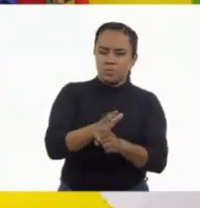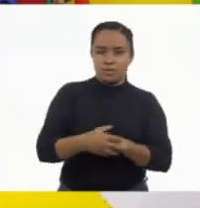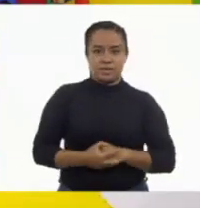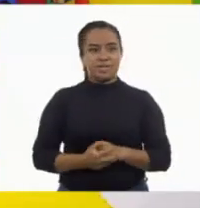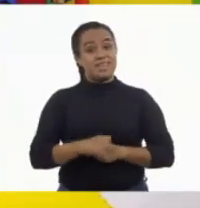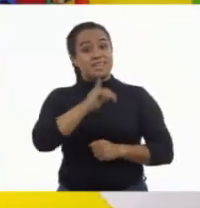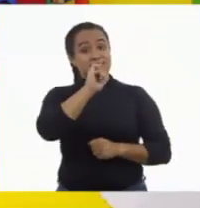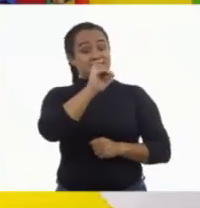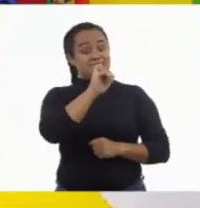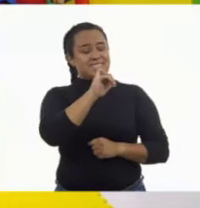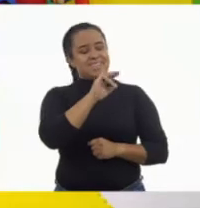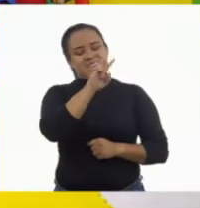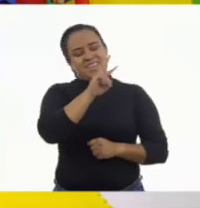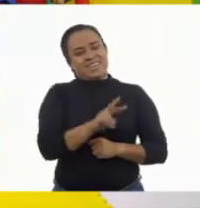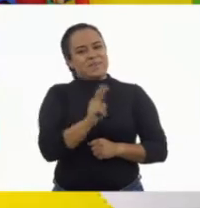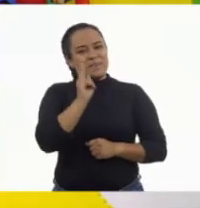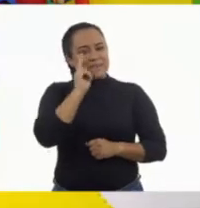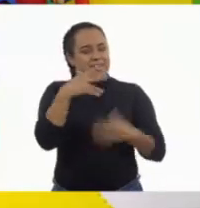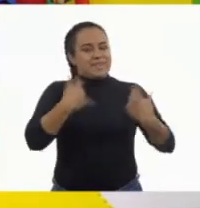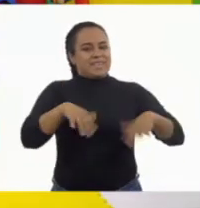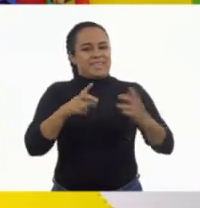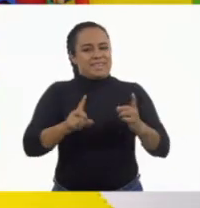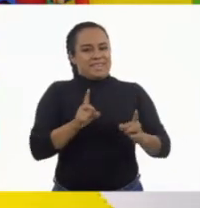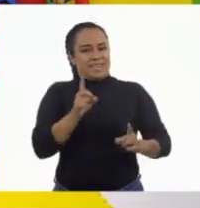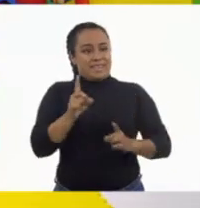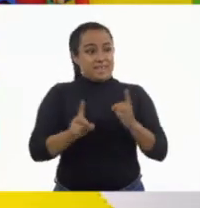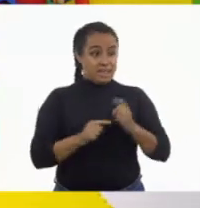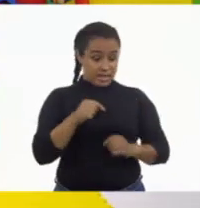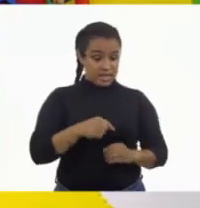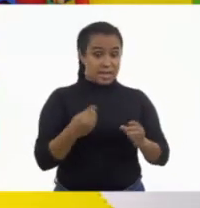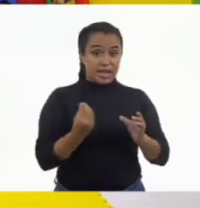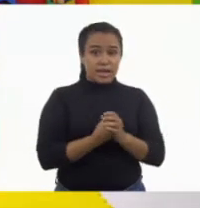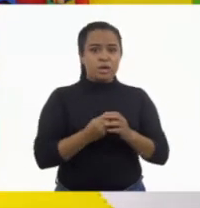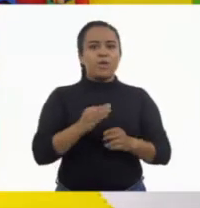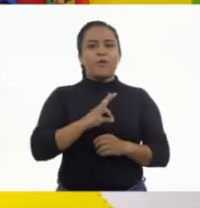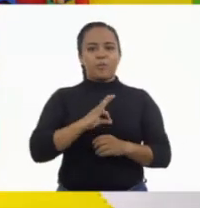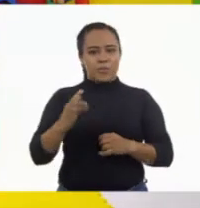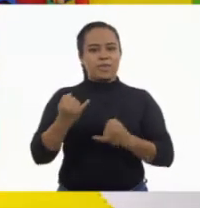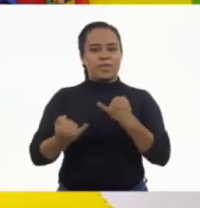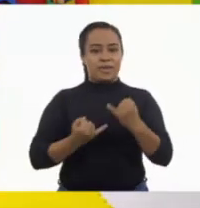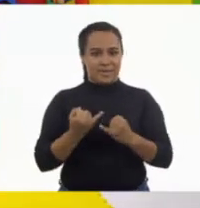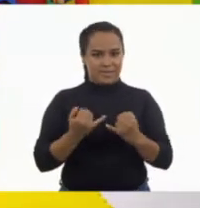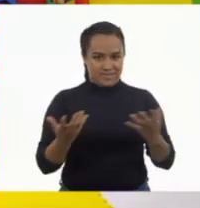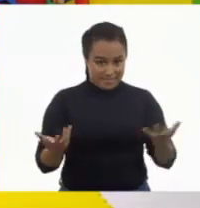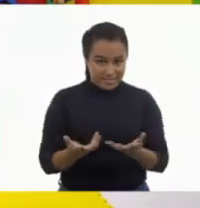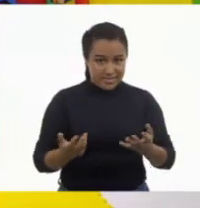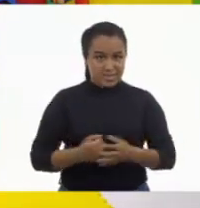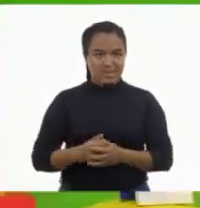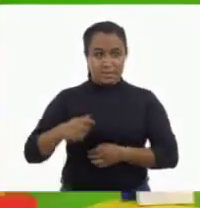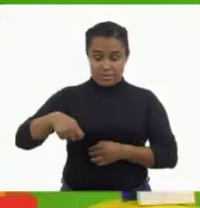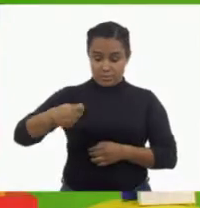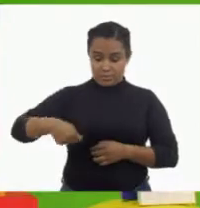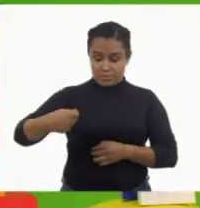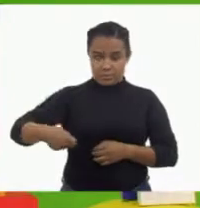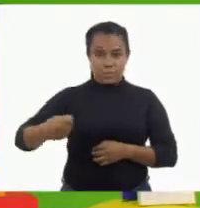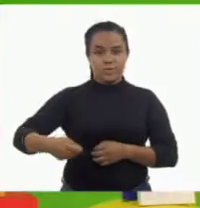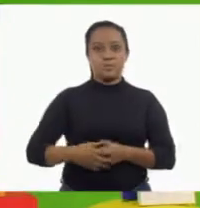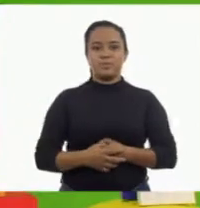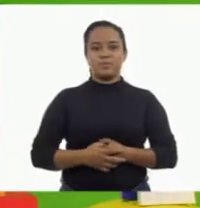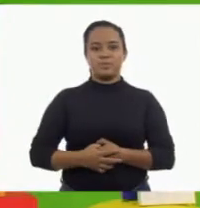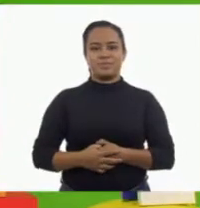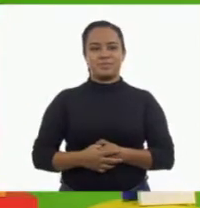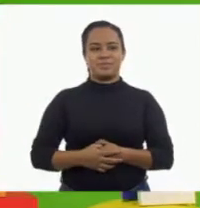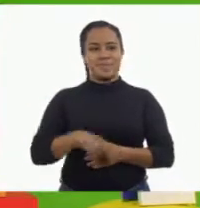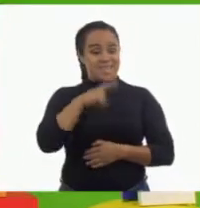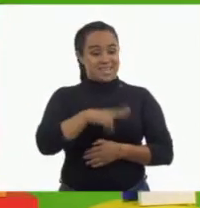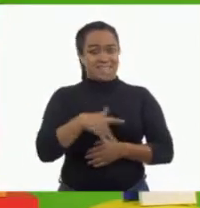¡Sí! Suena muy divertido. Me encanta que en estas clases podemos jugar. ¡Vamos! Muy bien. ¡Tómbola, tómbola, tómbola, tómbola!